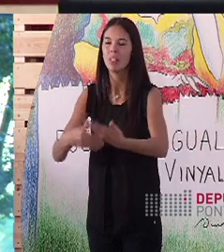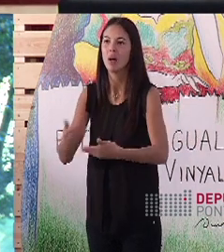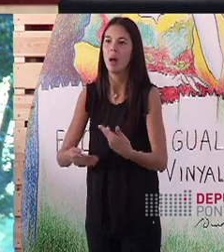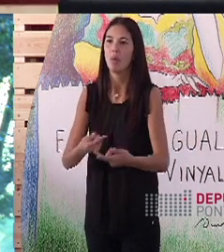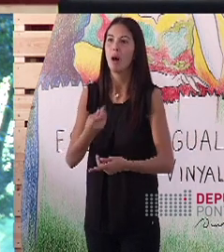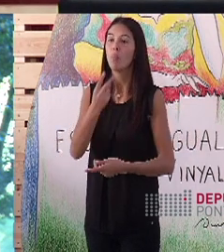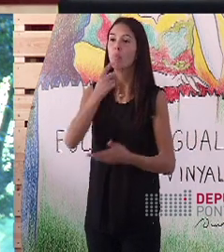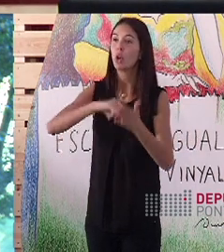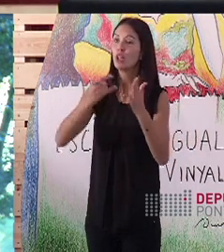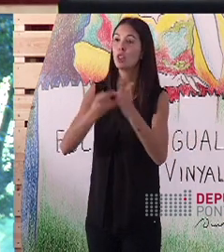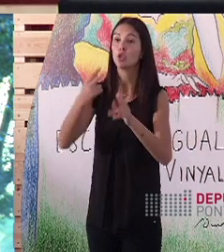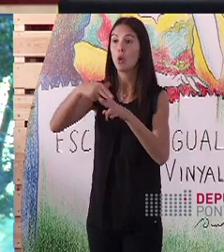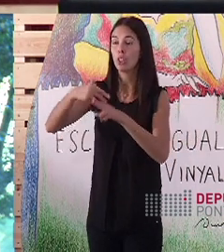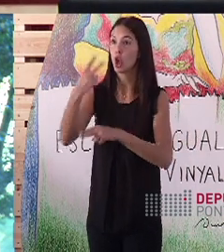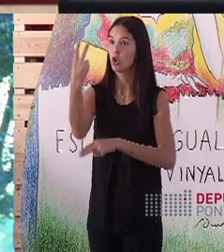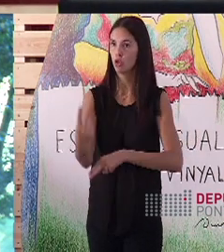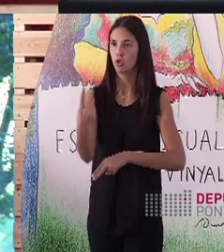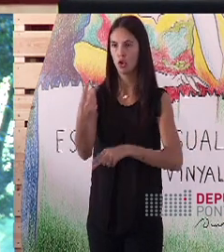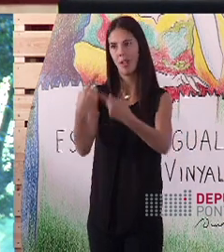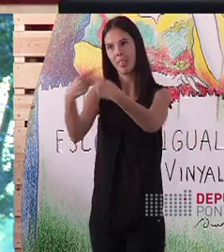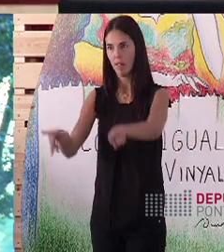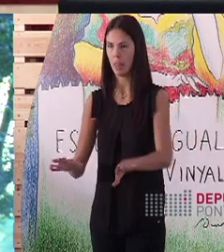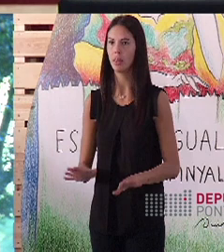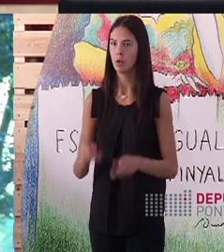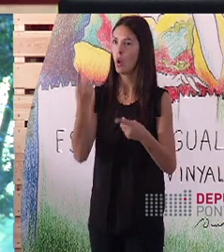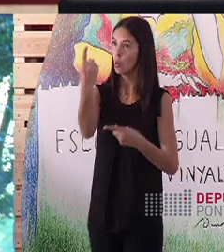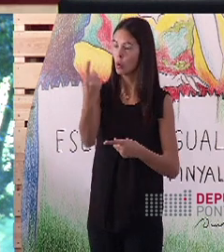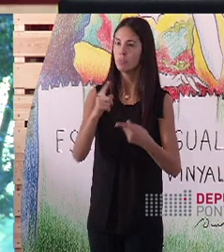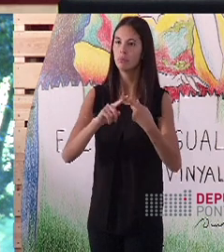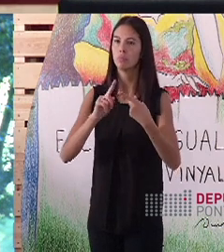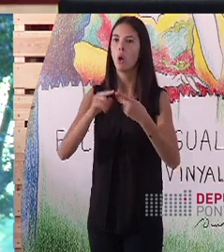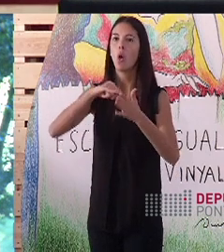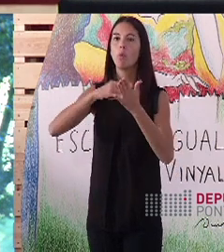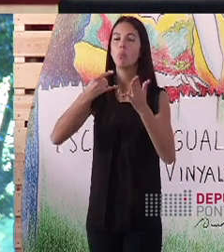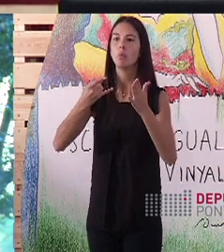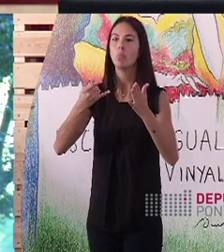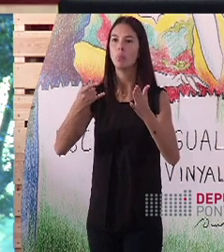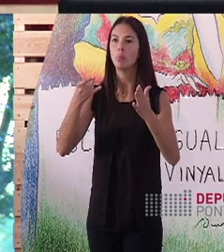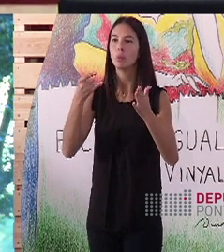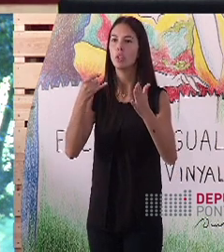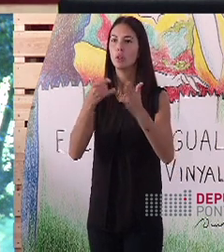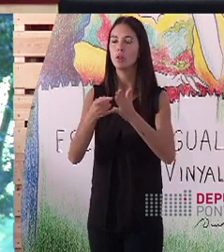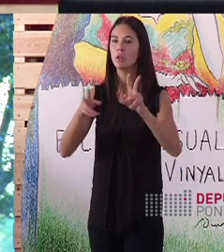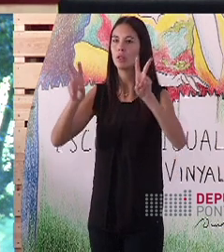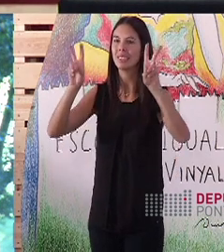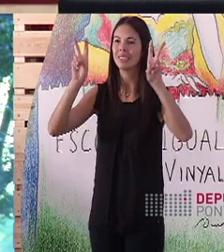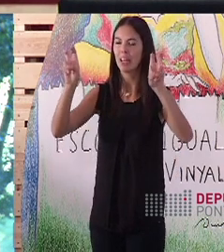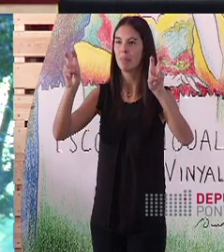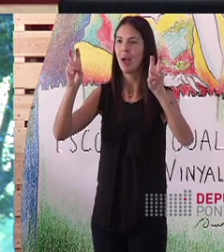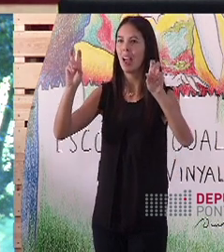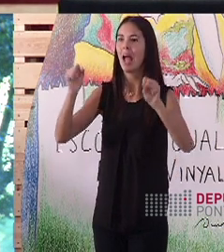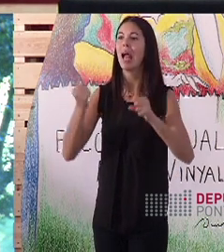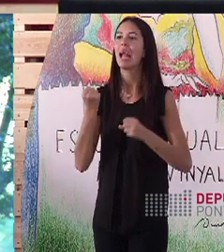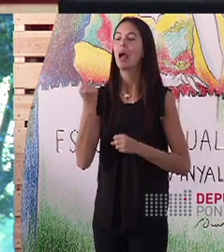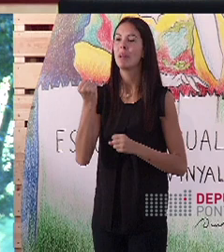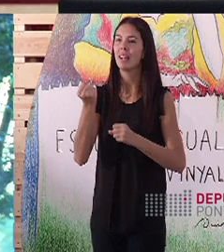dos proyectos políticos que son distintos. Uno, para el proyecto del capitalismo neoliberal, pero